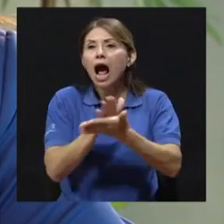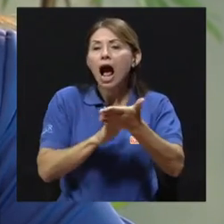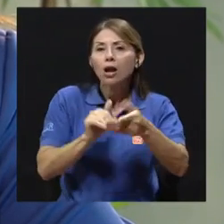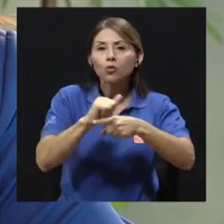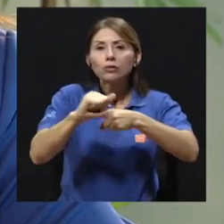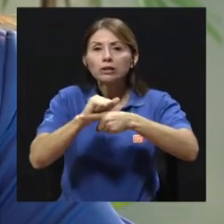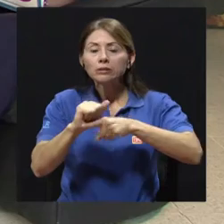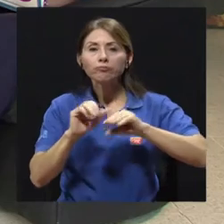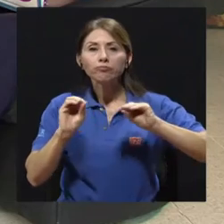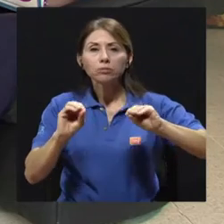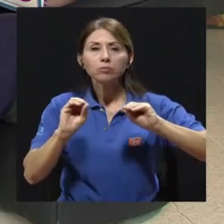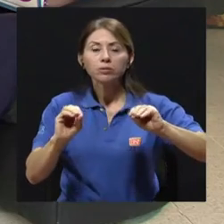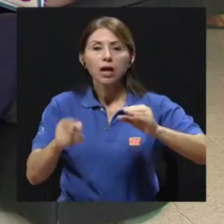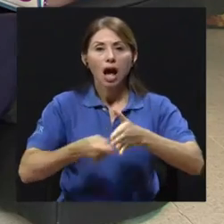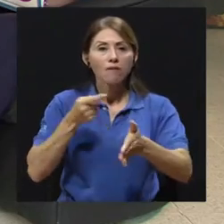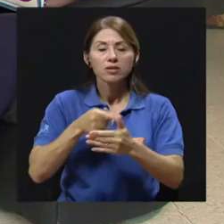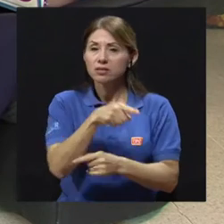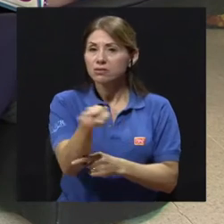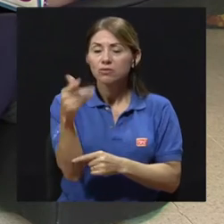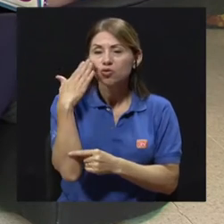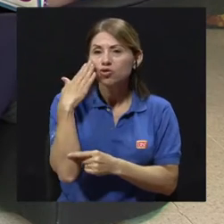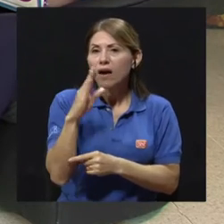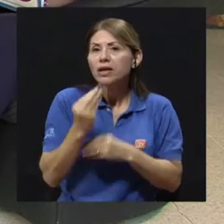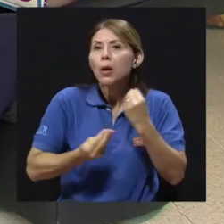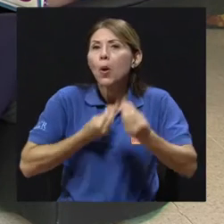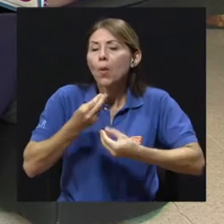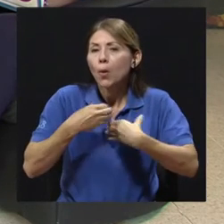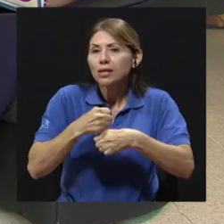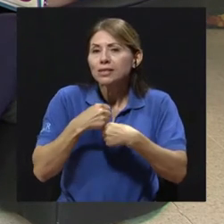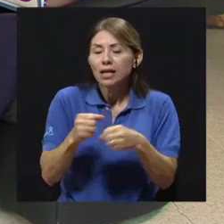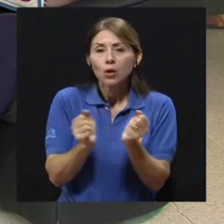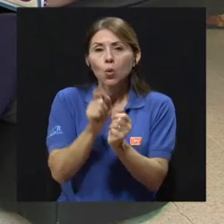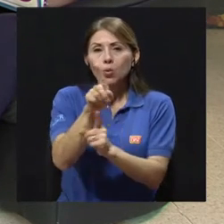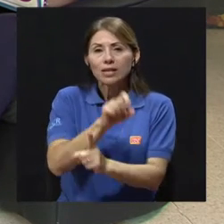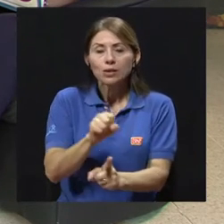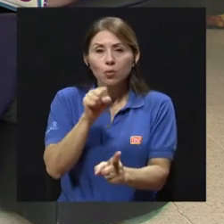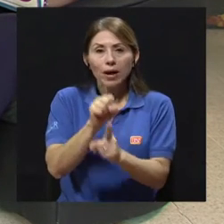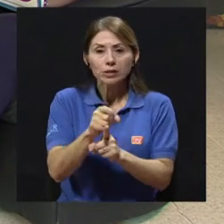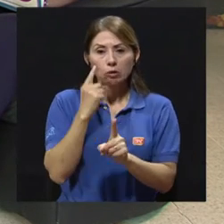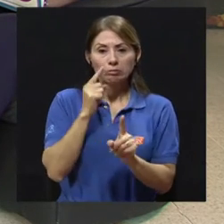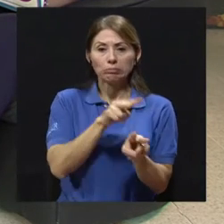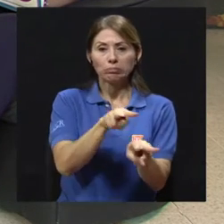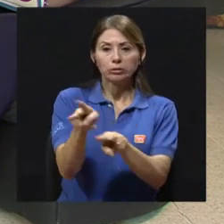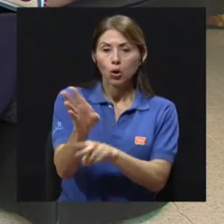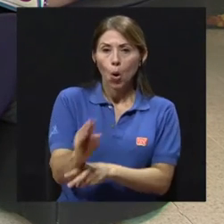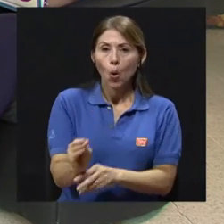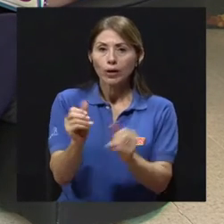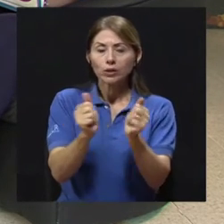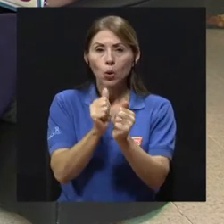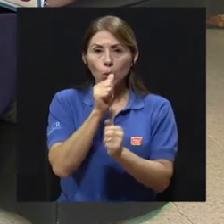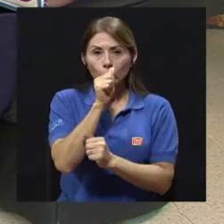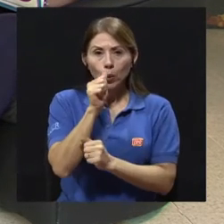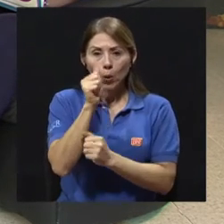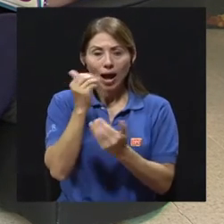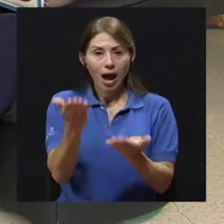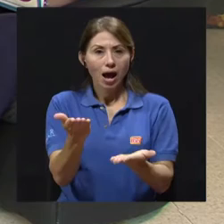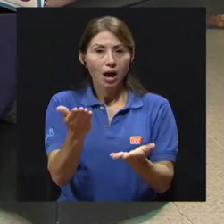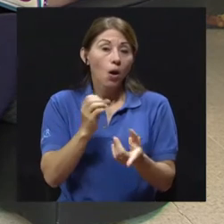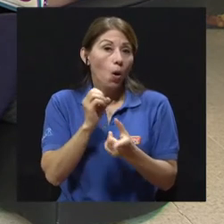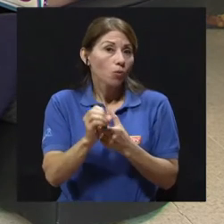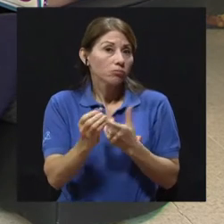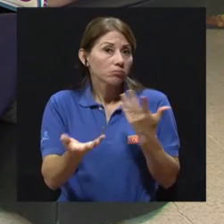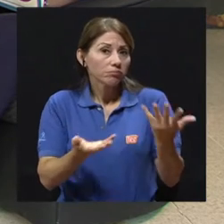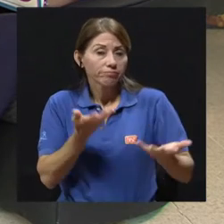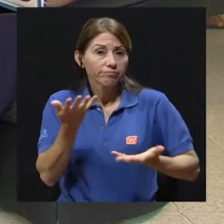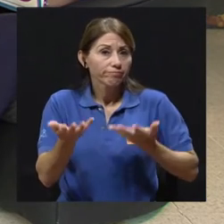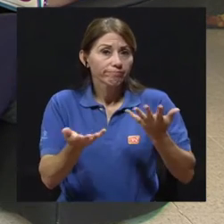no saben, quizás desconocen cómo puede ser el manejo ante la situación de que se encuentre un muchacho con droga o que